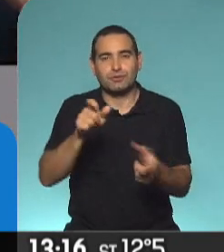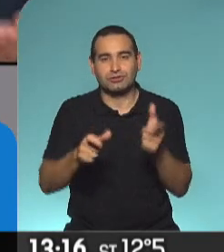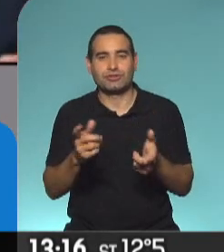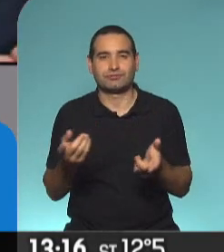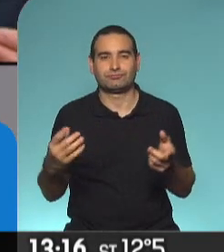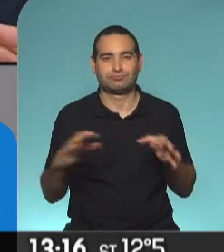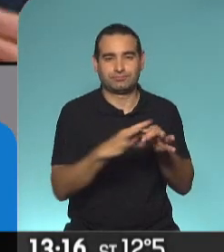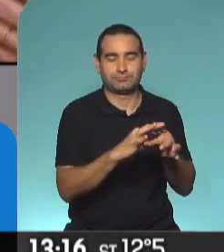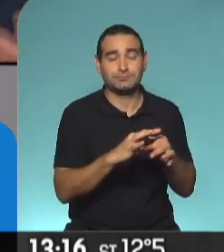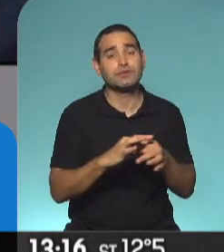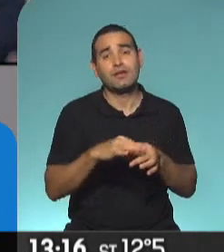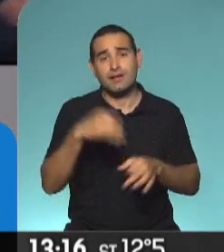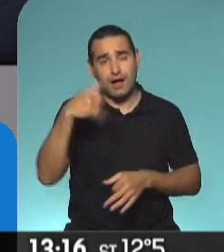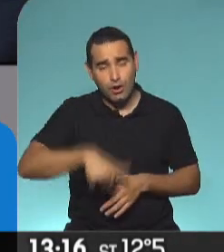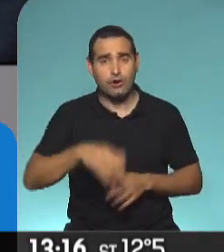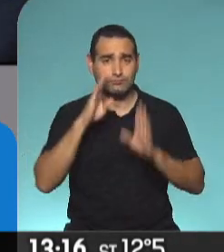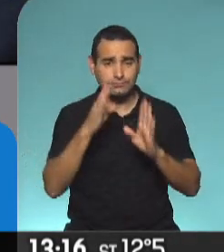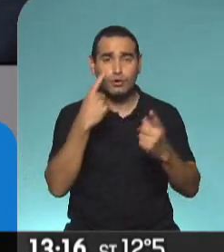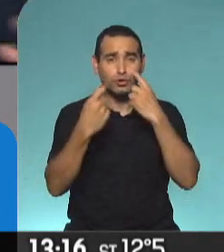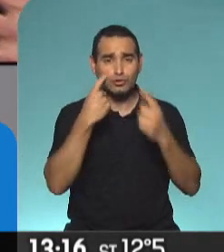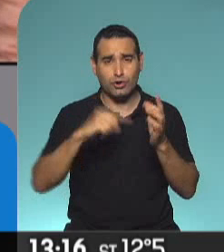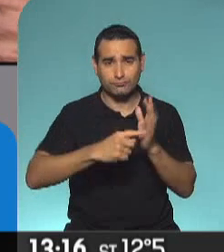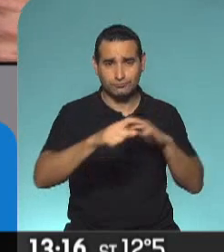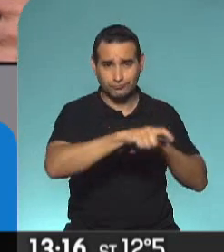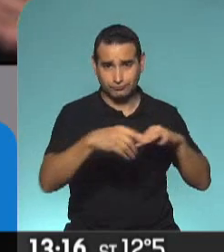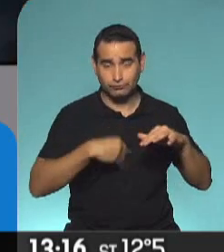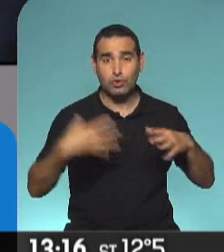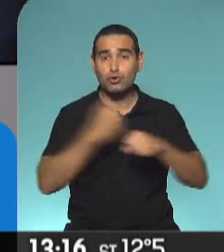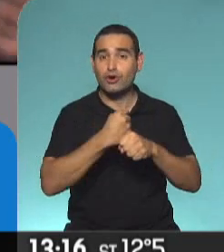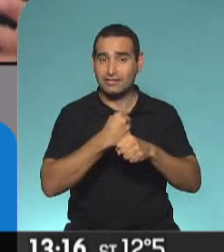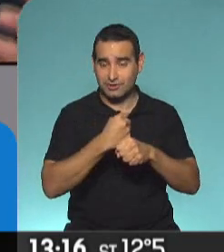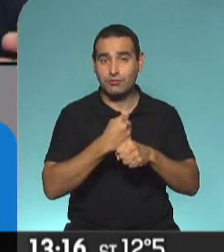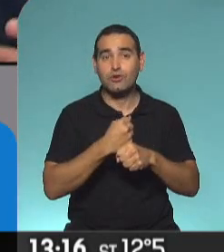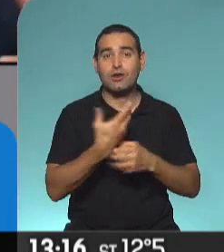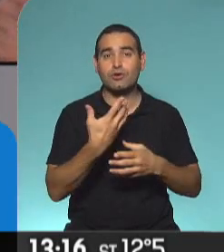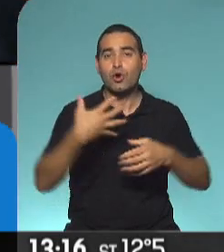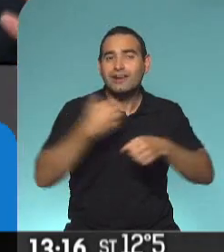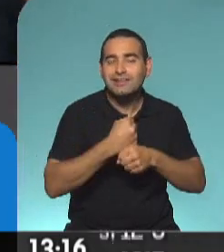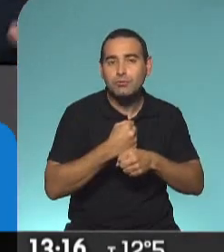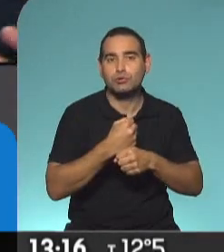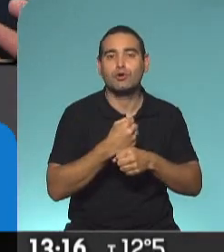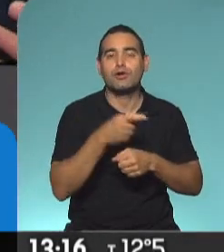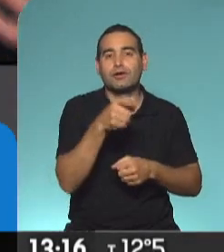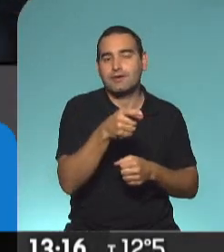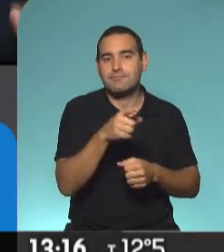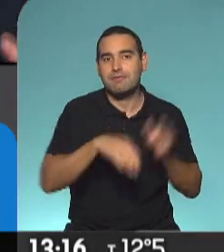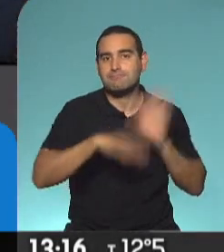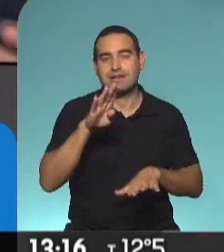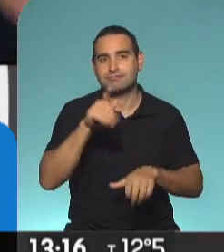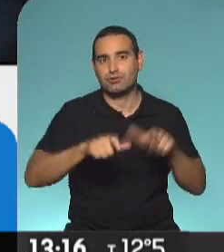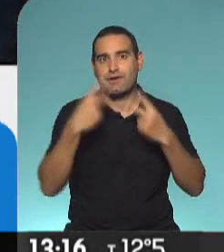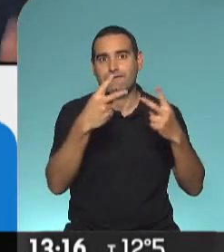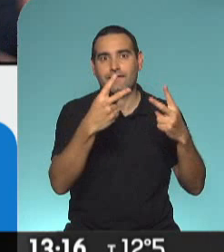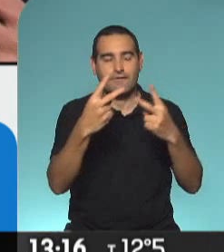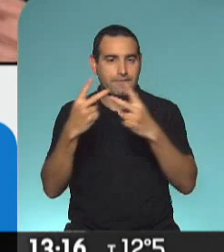de la misma manera estamos concentrando el control en el área metropolitana en los colectivos en aquellas líneas que tienen mayor cantidad de uso de pasajeros